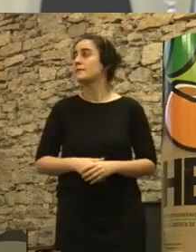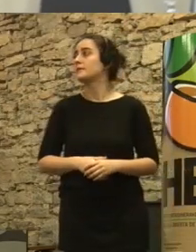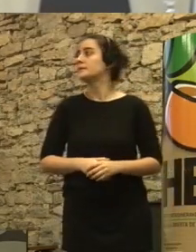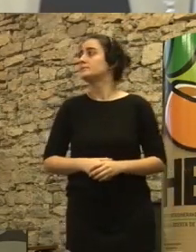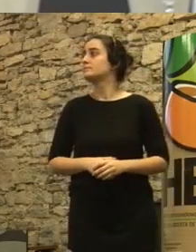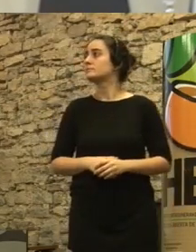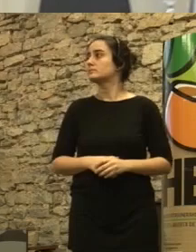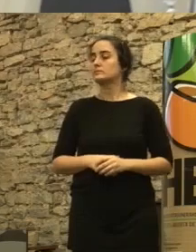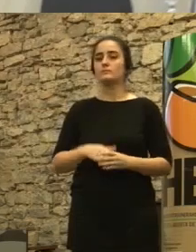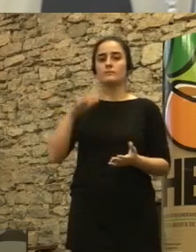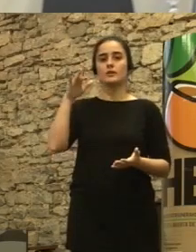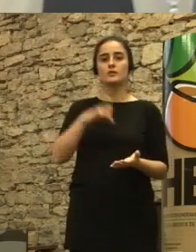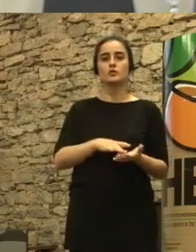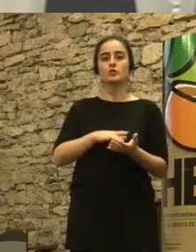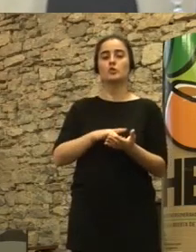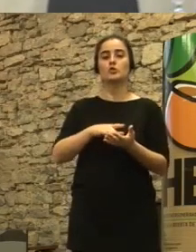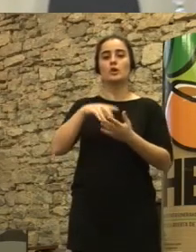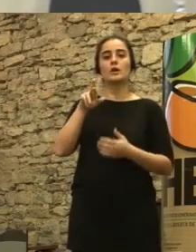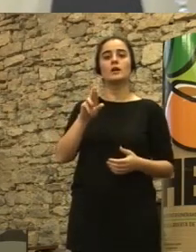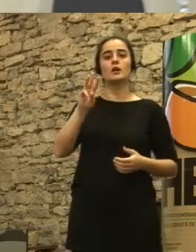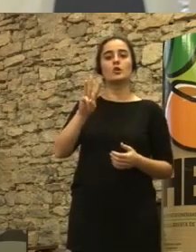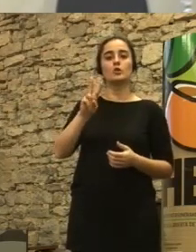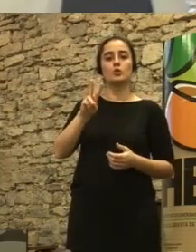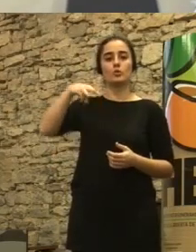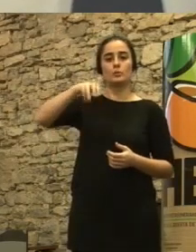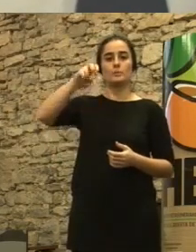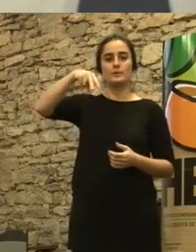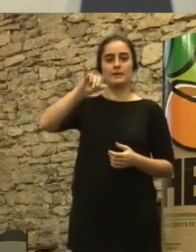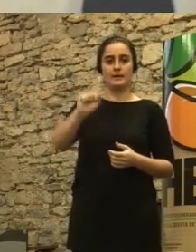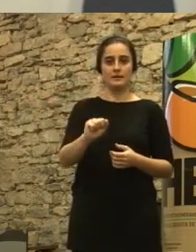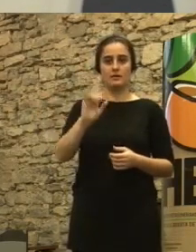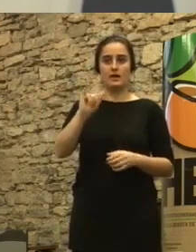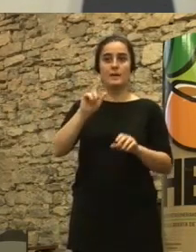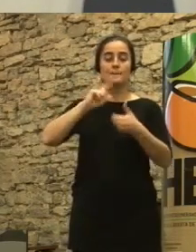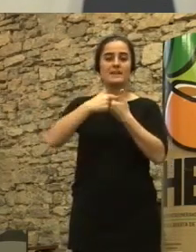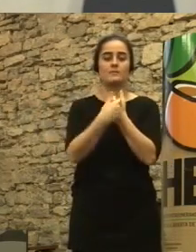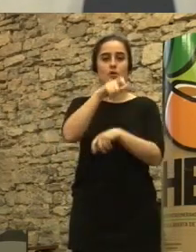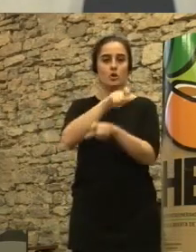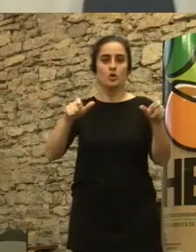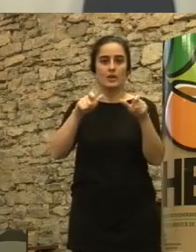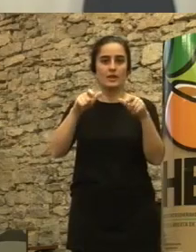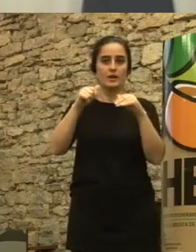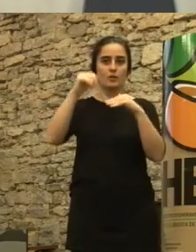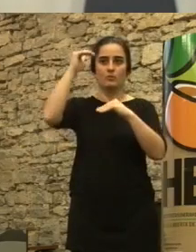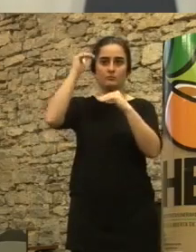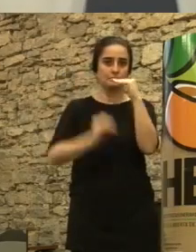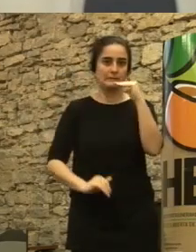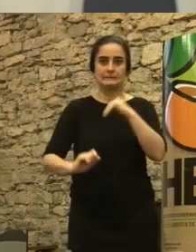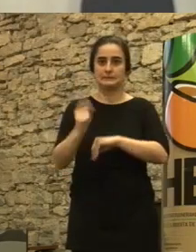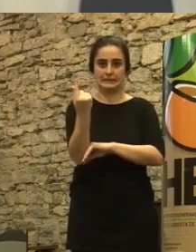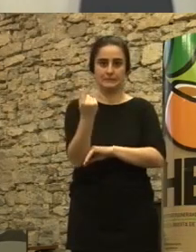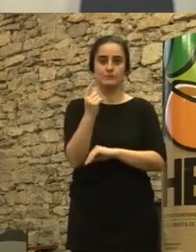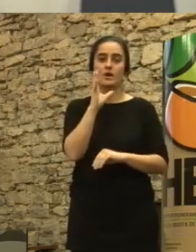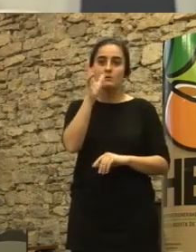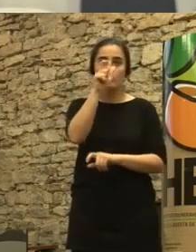eso es Rumanía, uno de los países con la participación ciudadana más baja del universo, ¿lo sabéis? Porque el ciudadano un poquito más culto,